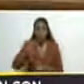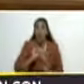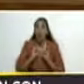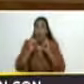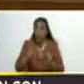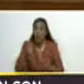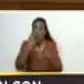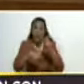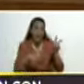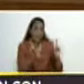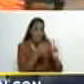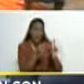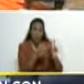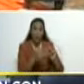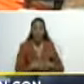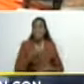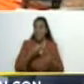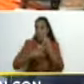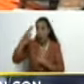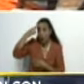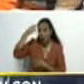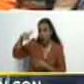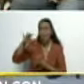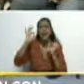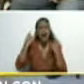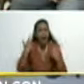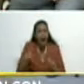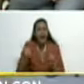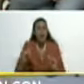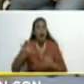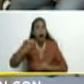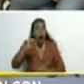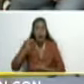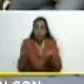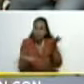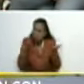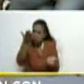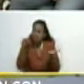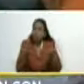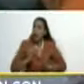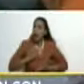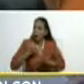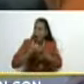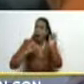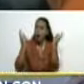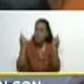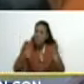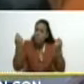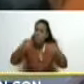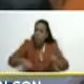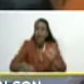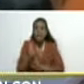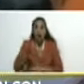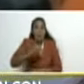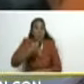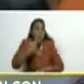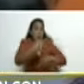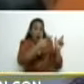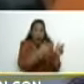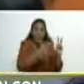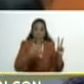oportunidades de inversión. Entre Venezuela y Emiratos Árabes Unidos existe una balanza comercial favorable. Autoridades buscan fortalecer